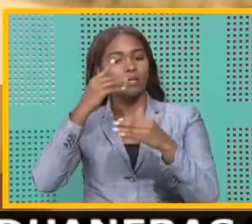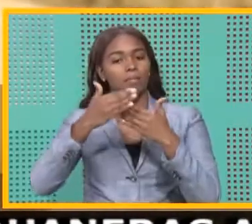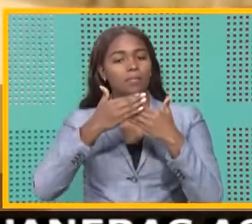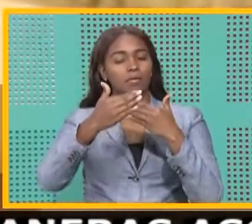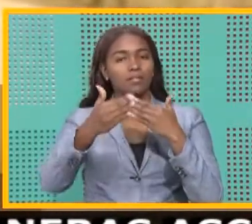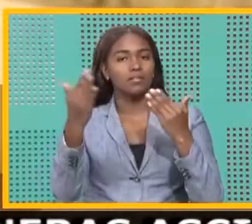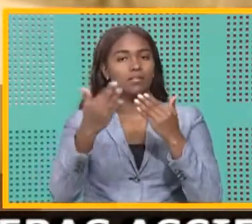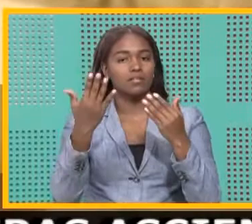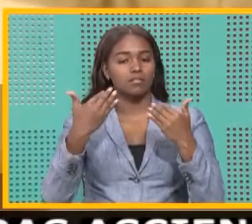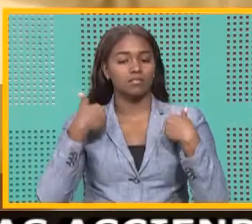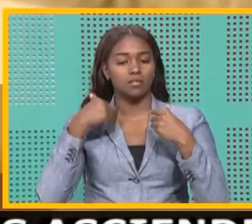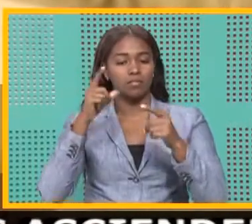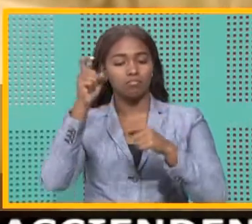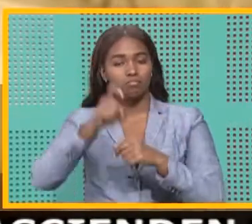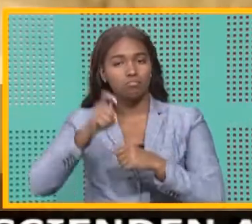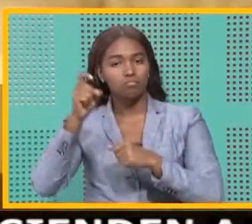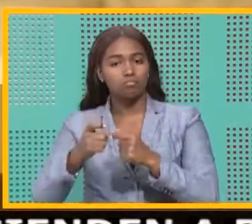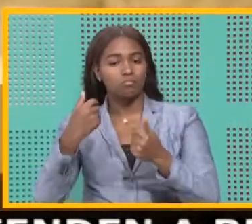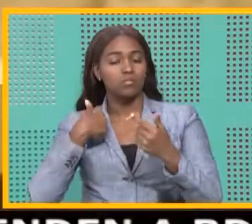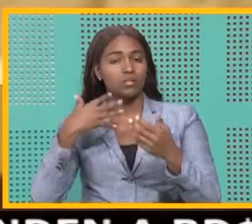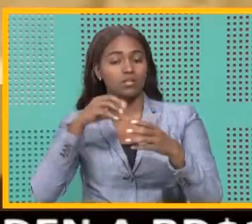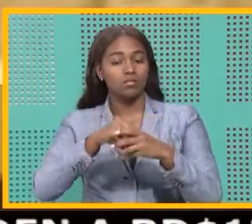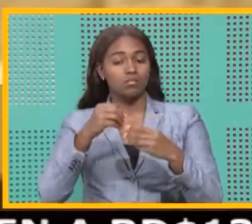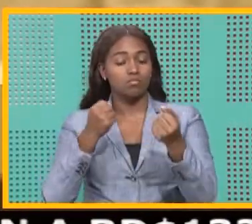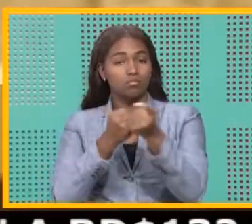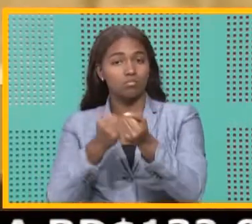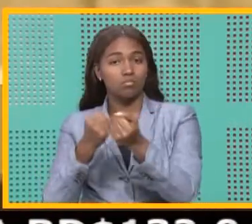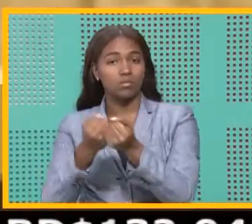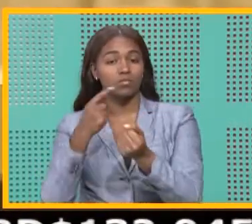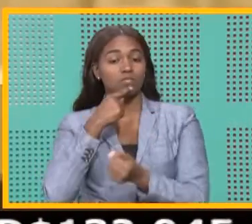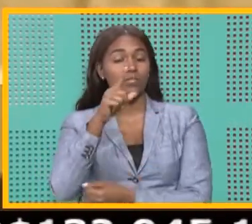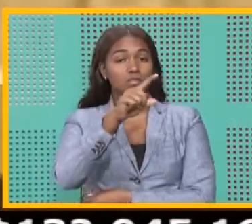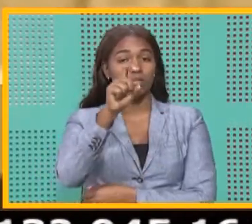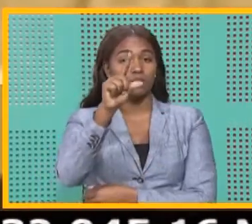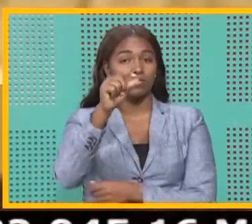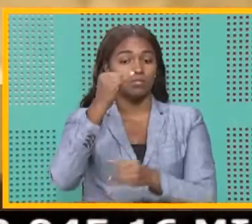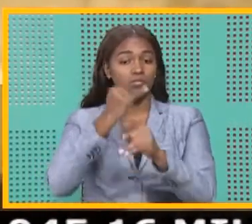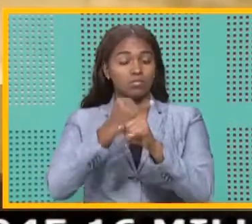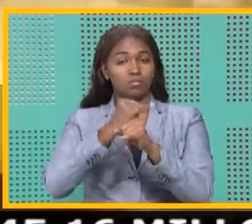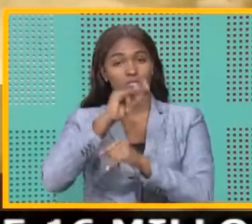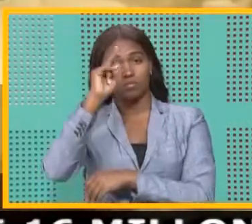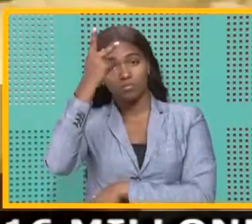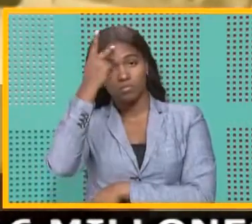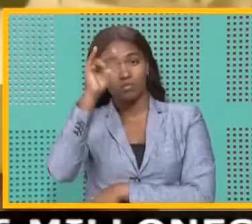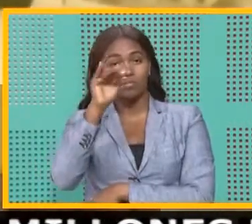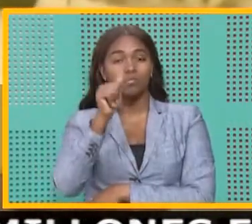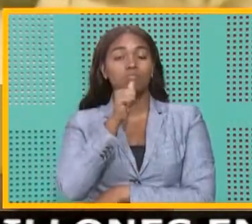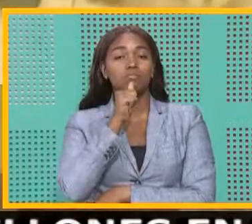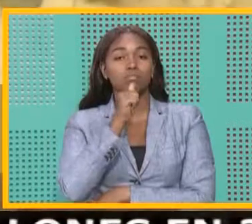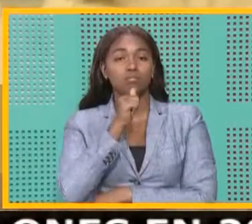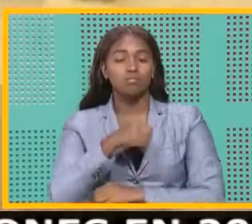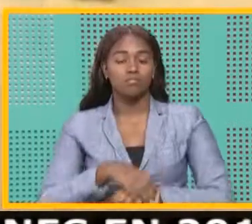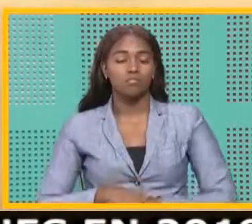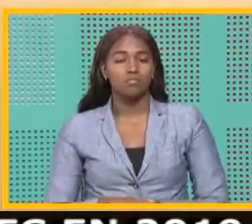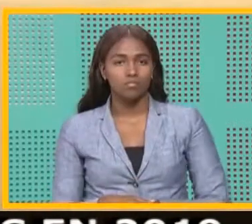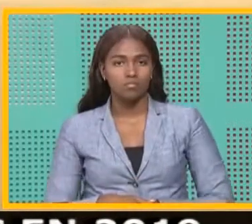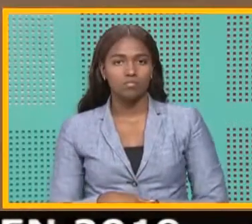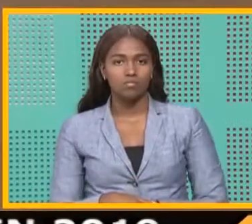de criterios democráticos con la intervención de 120 instituciones públicas y privadas.